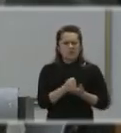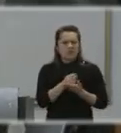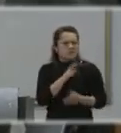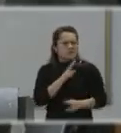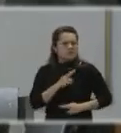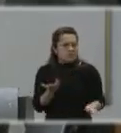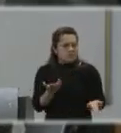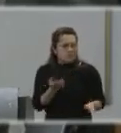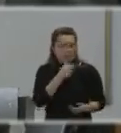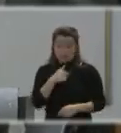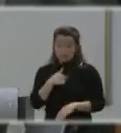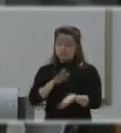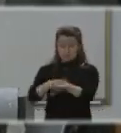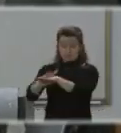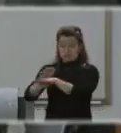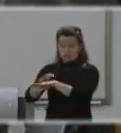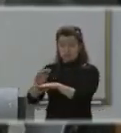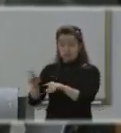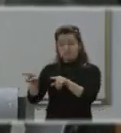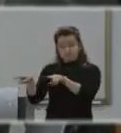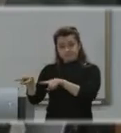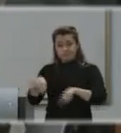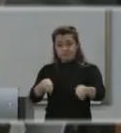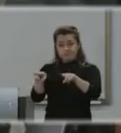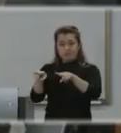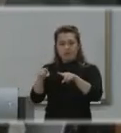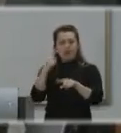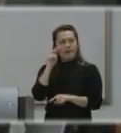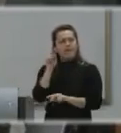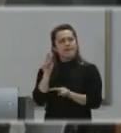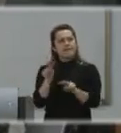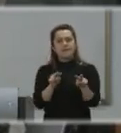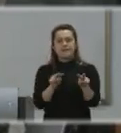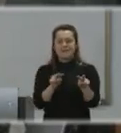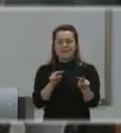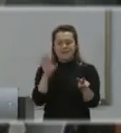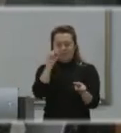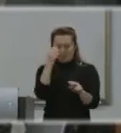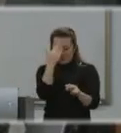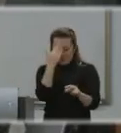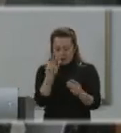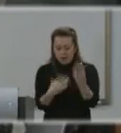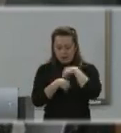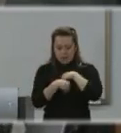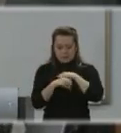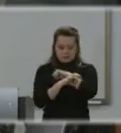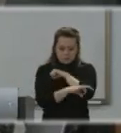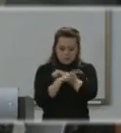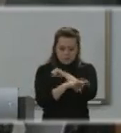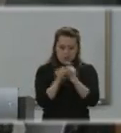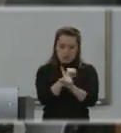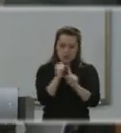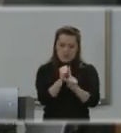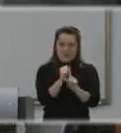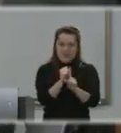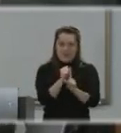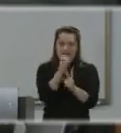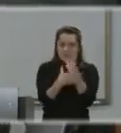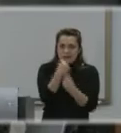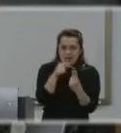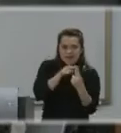pienso que yo los invito a que te miremos con nuevos ojos la parte psicosocial, que yo creo que es el que tiene un